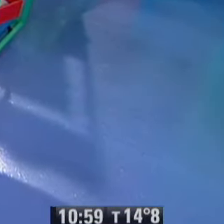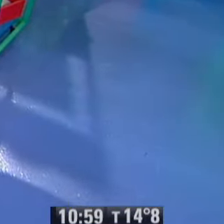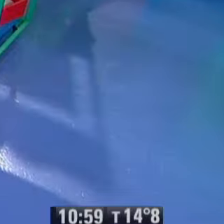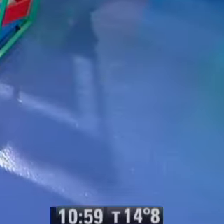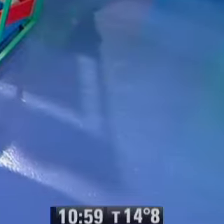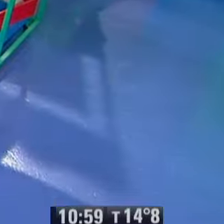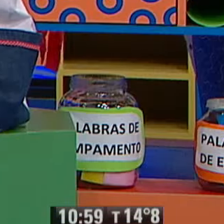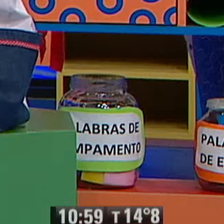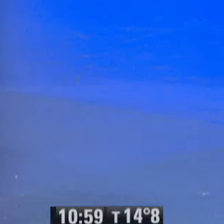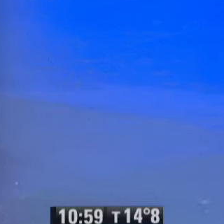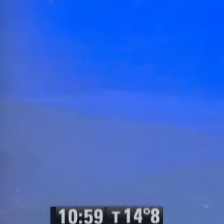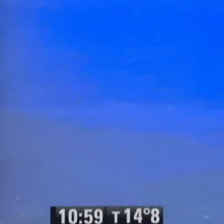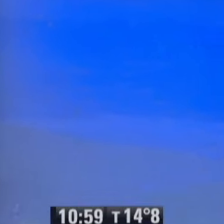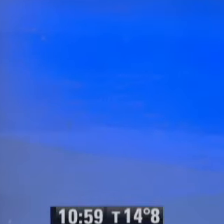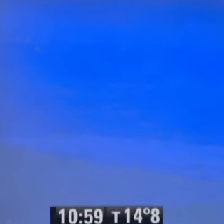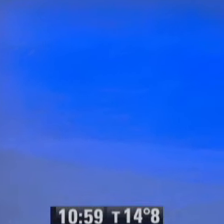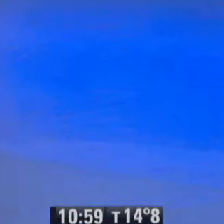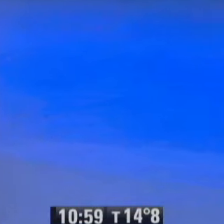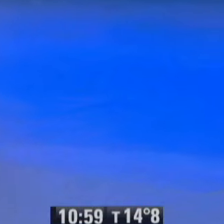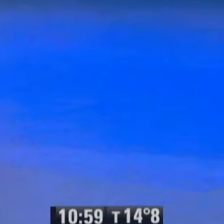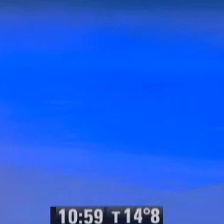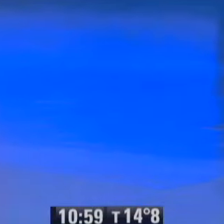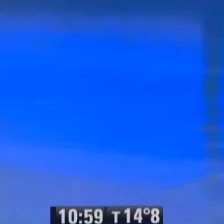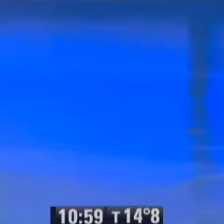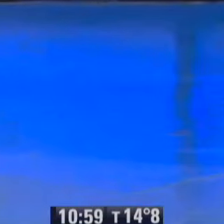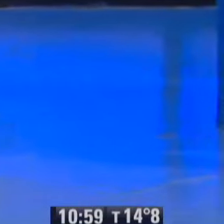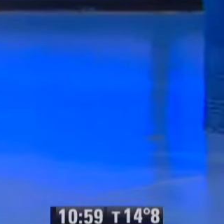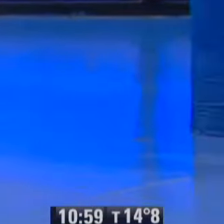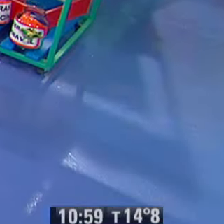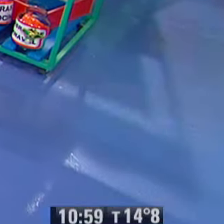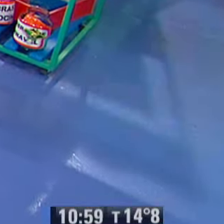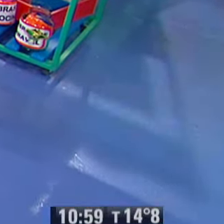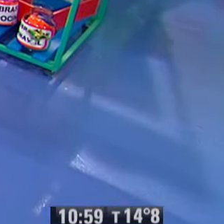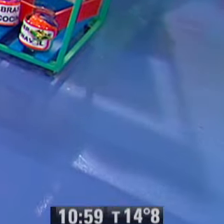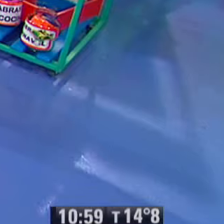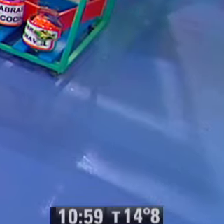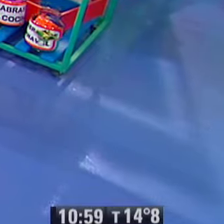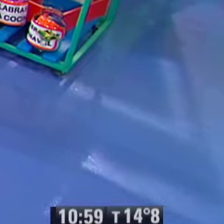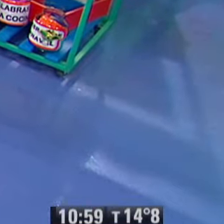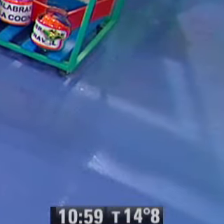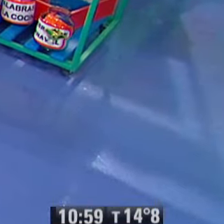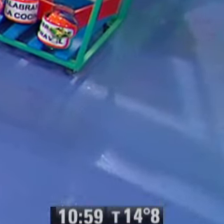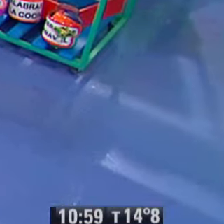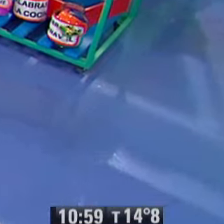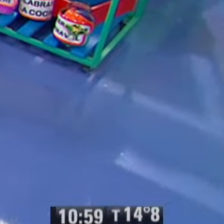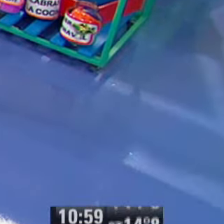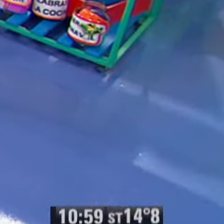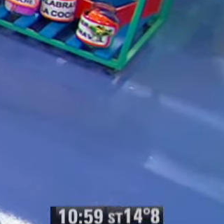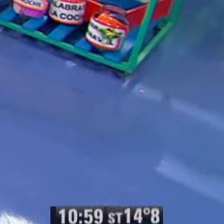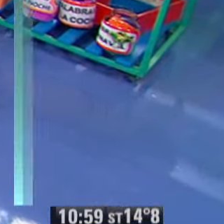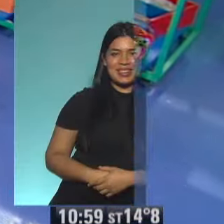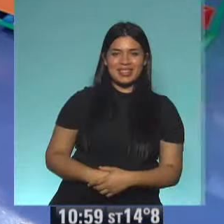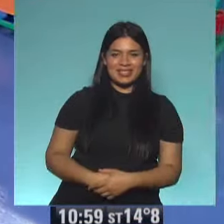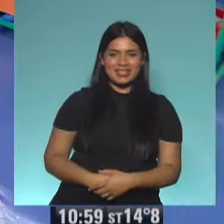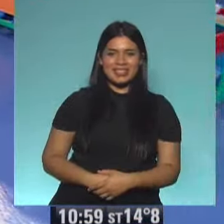Costumbre. Sí, unos murgueros muy, muy amigos míos de Palermo, la murga Atrevidos por Costumbre, que miren el bombo precioso que me prestaron, totalmente